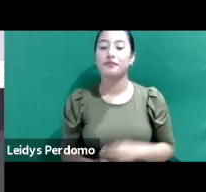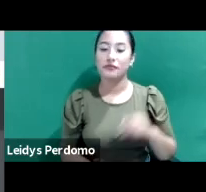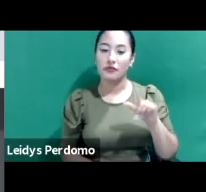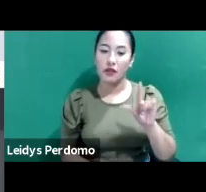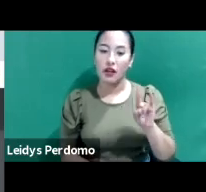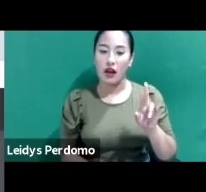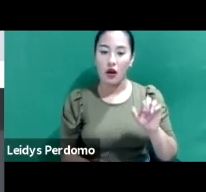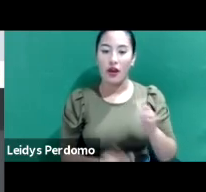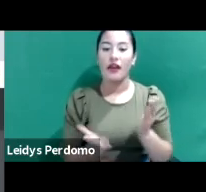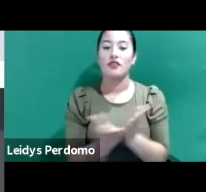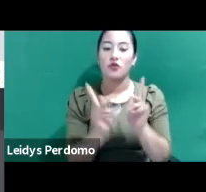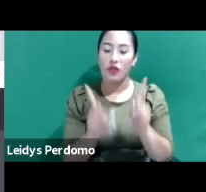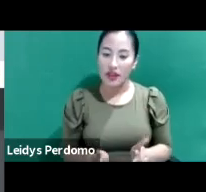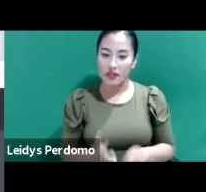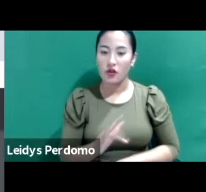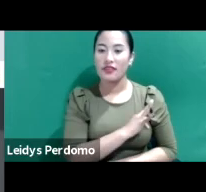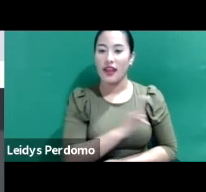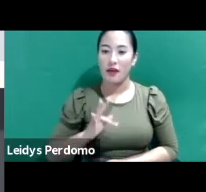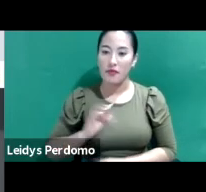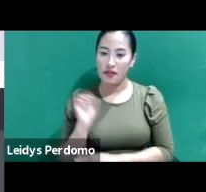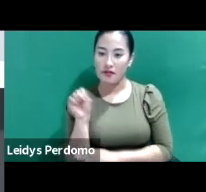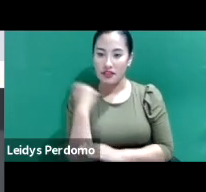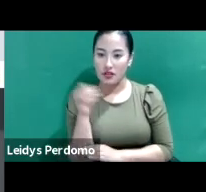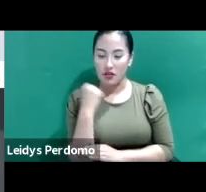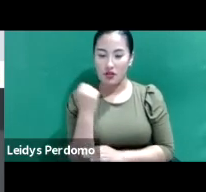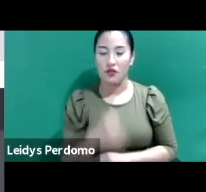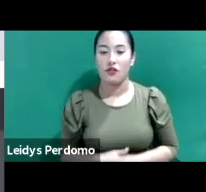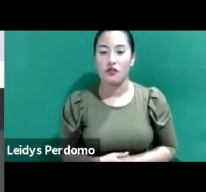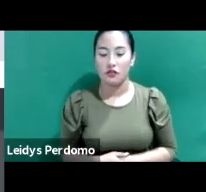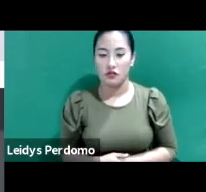física, trabajo social, listo, bueno.